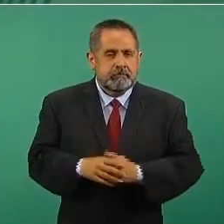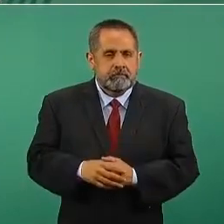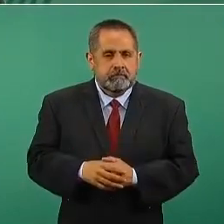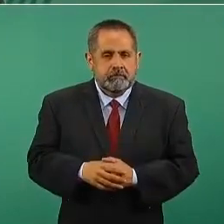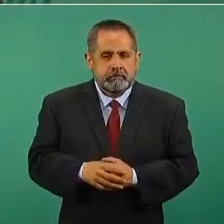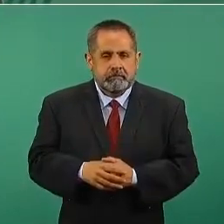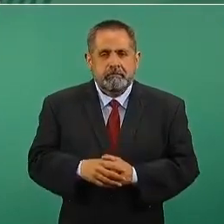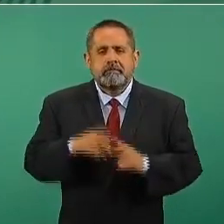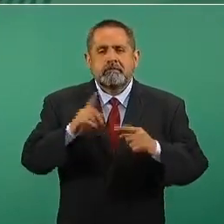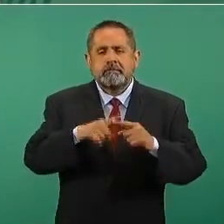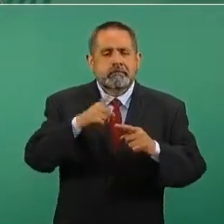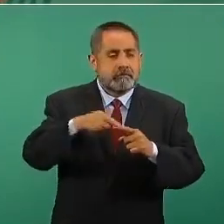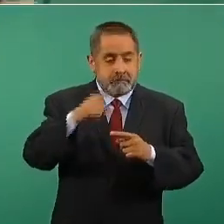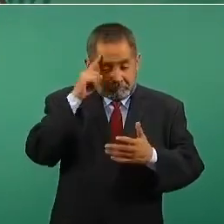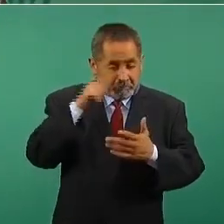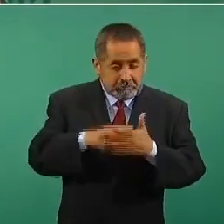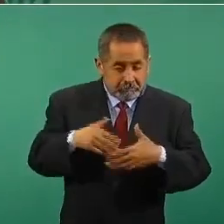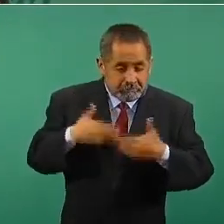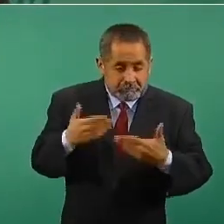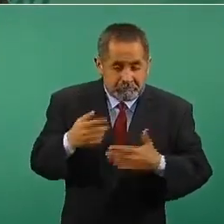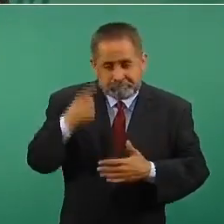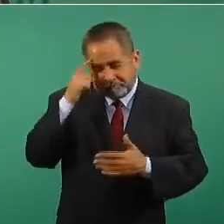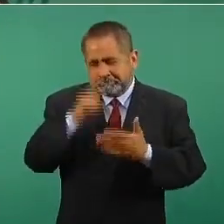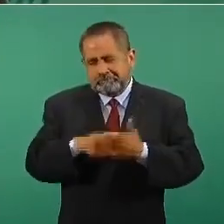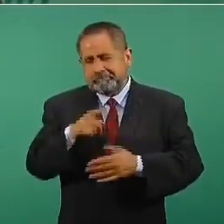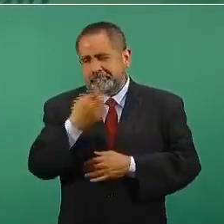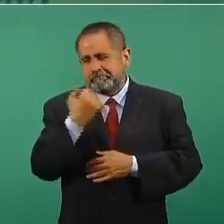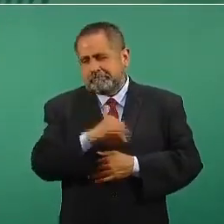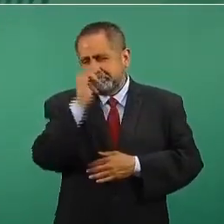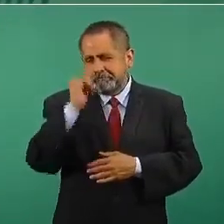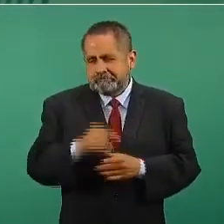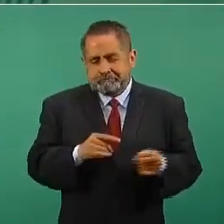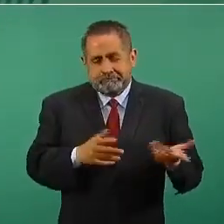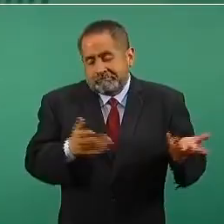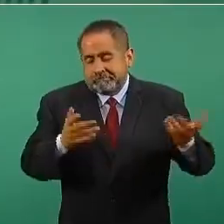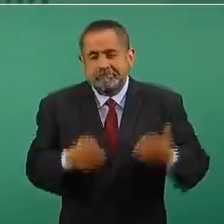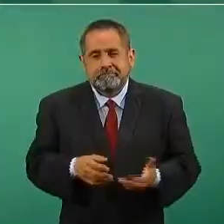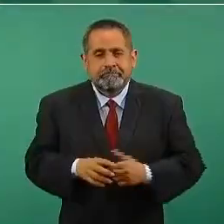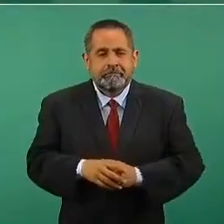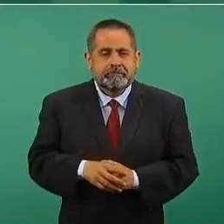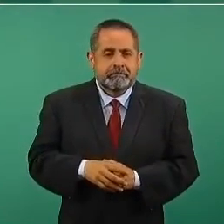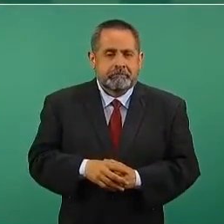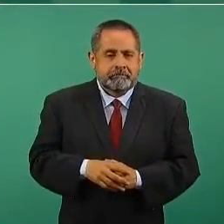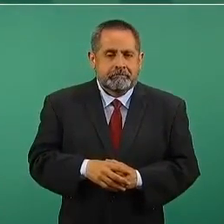¿quién les va a creer eso? O sea, es un absurdo.